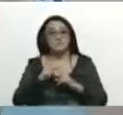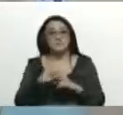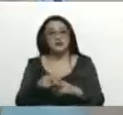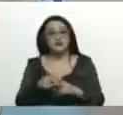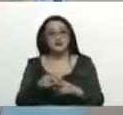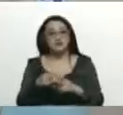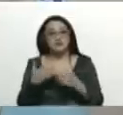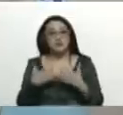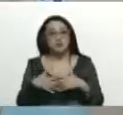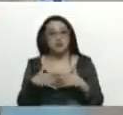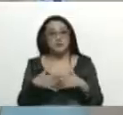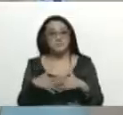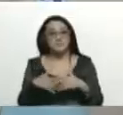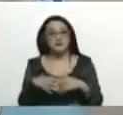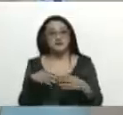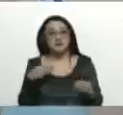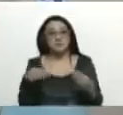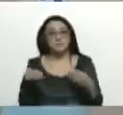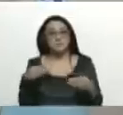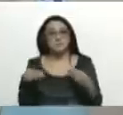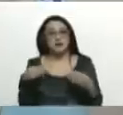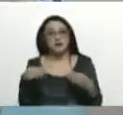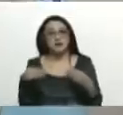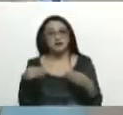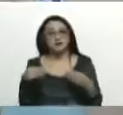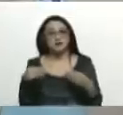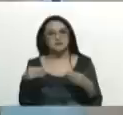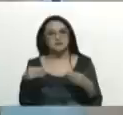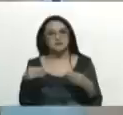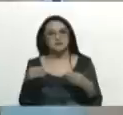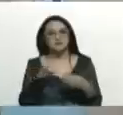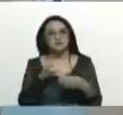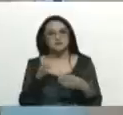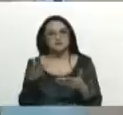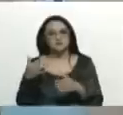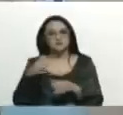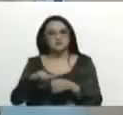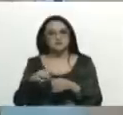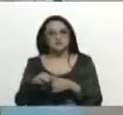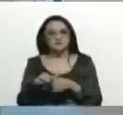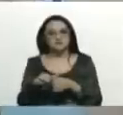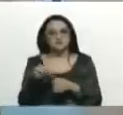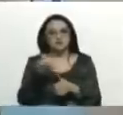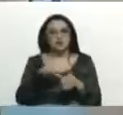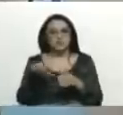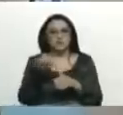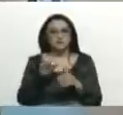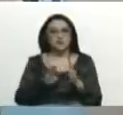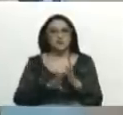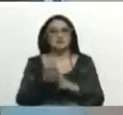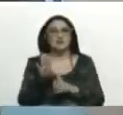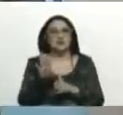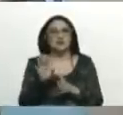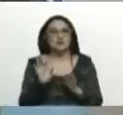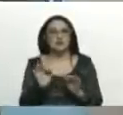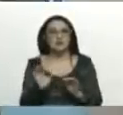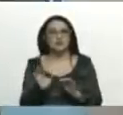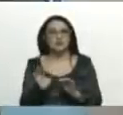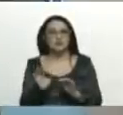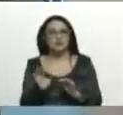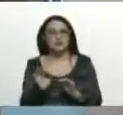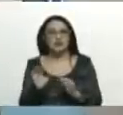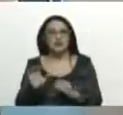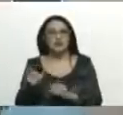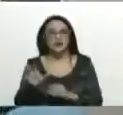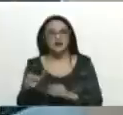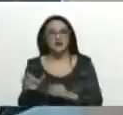empresa plástico Costa Oriental del Lago por medio de la cooperación de desarrollo de